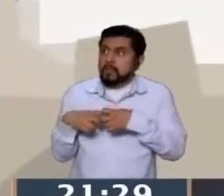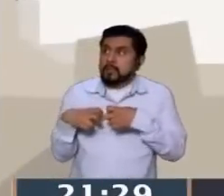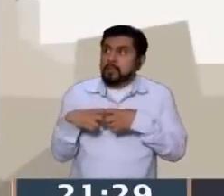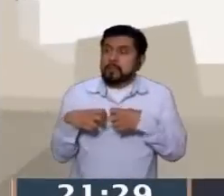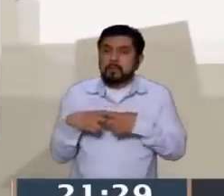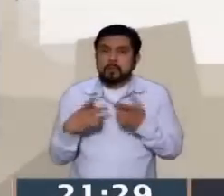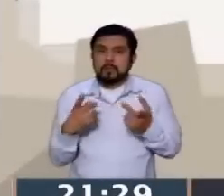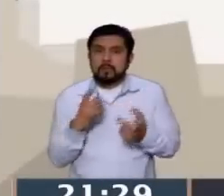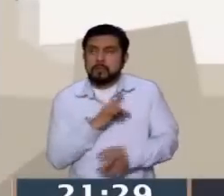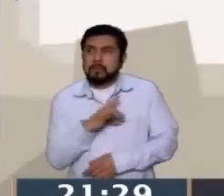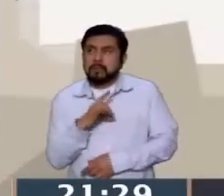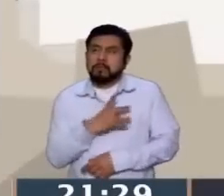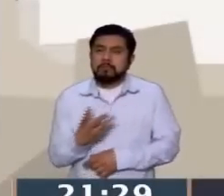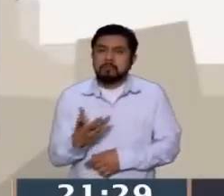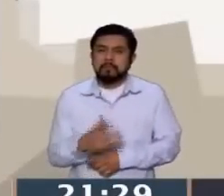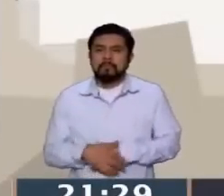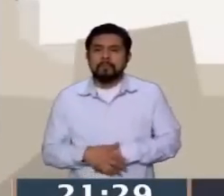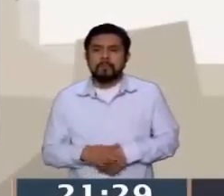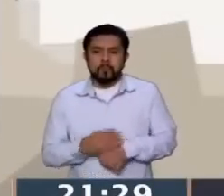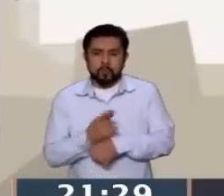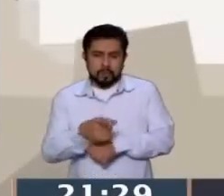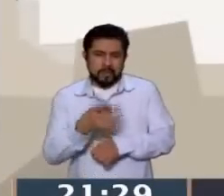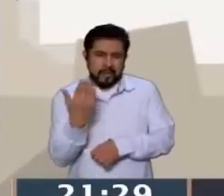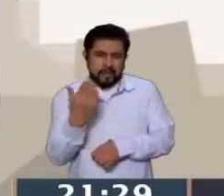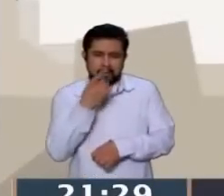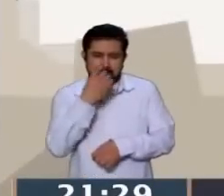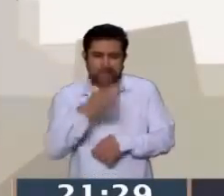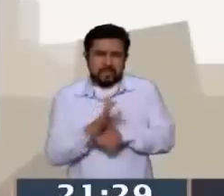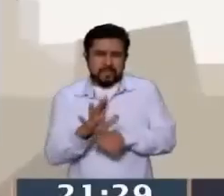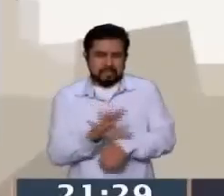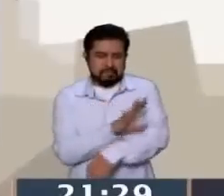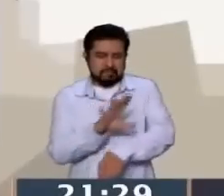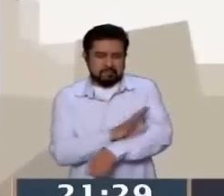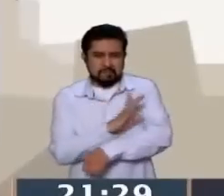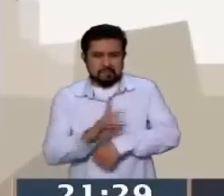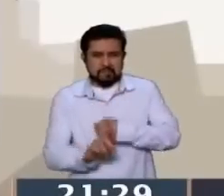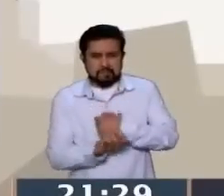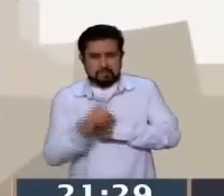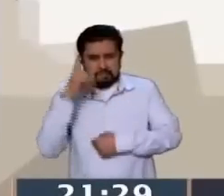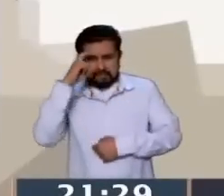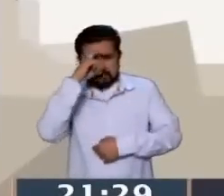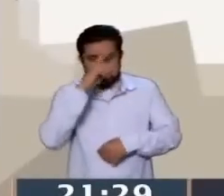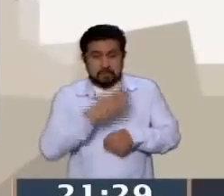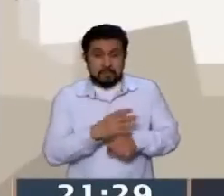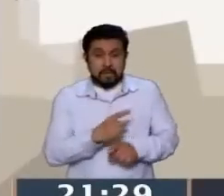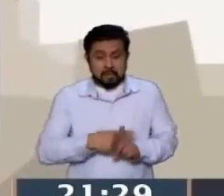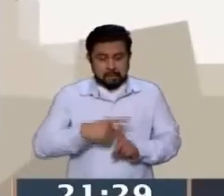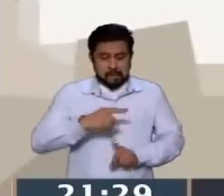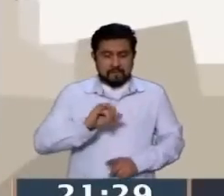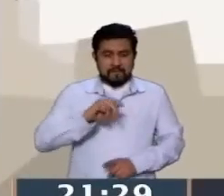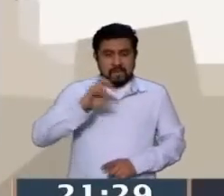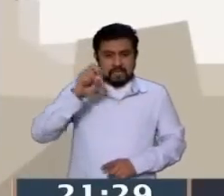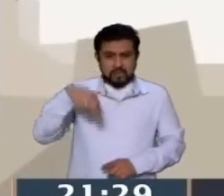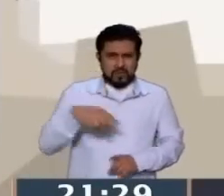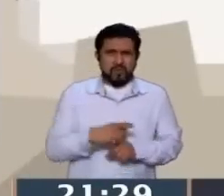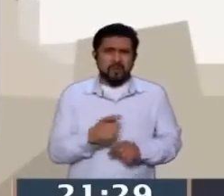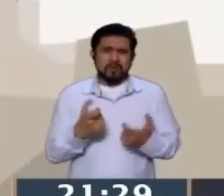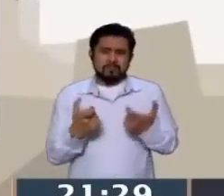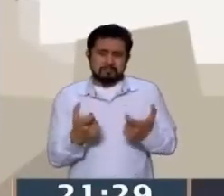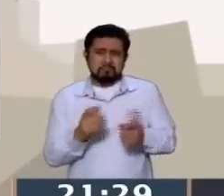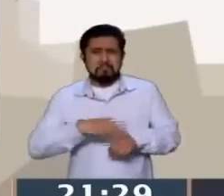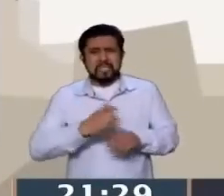tú lo mencionabas hace un momento la crisis energética que ha impactado la inflación y con la inflación viene la subida de los precios